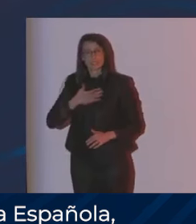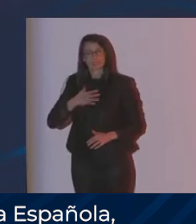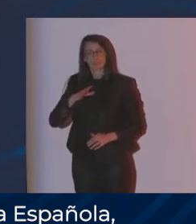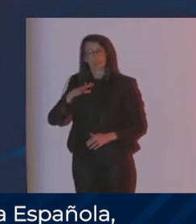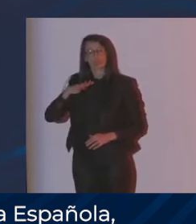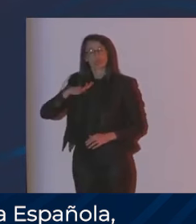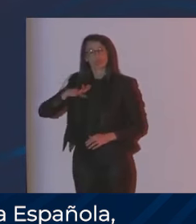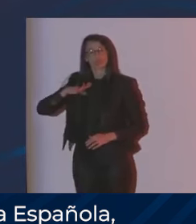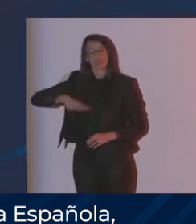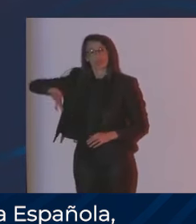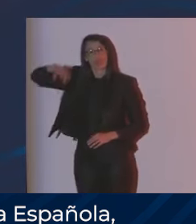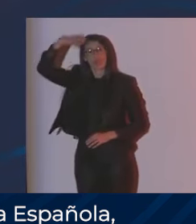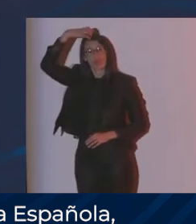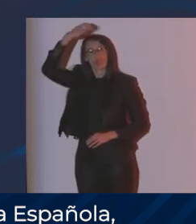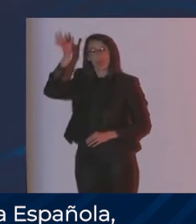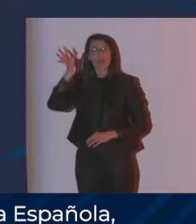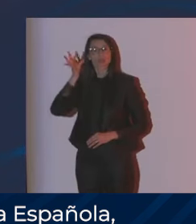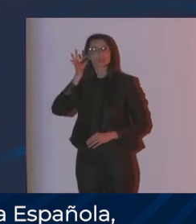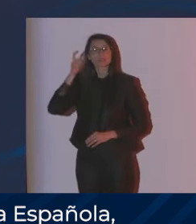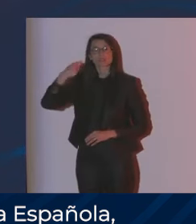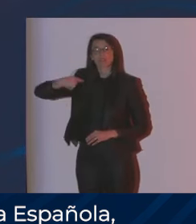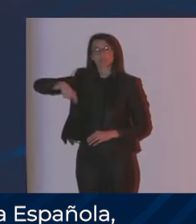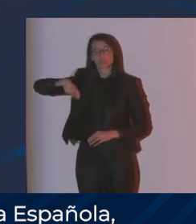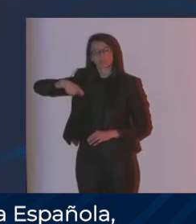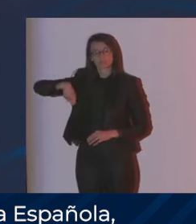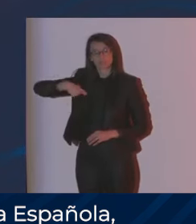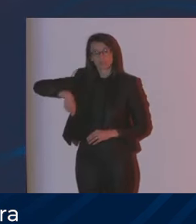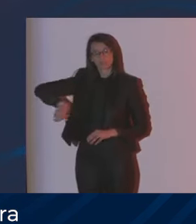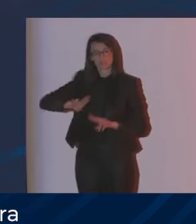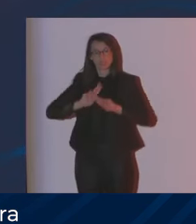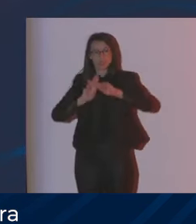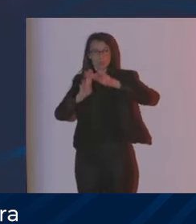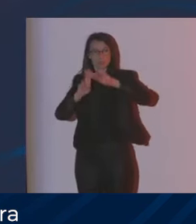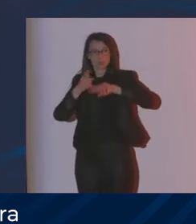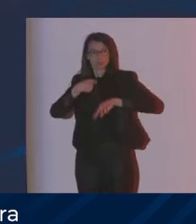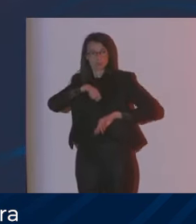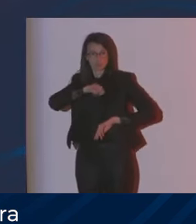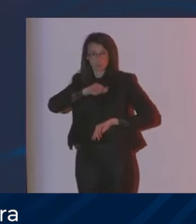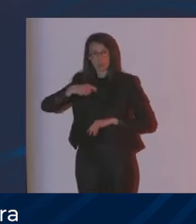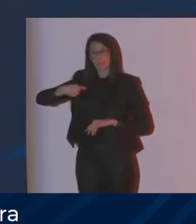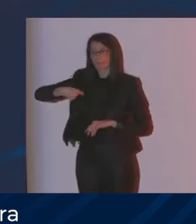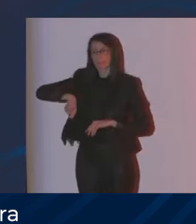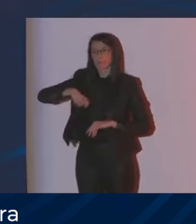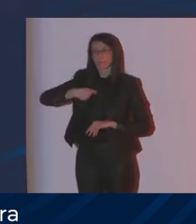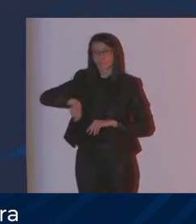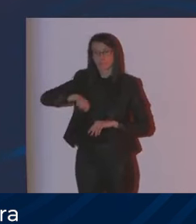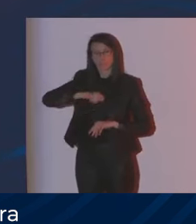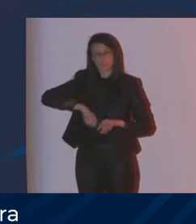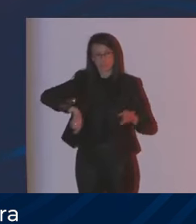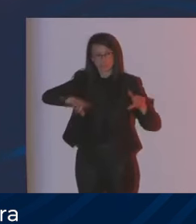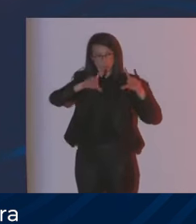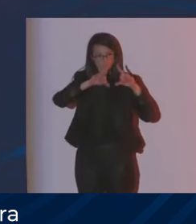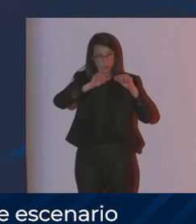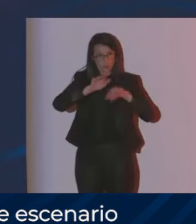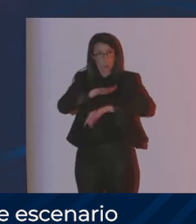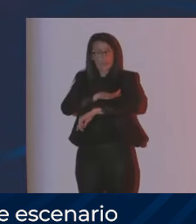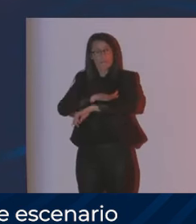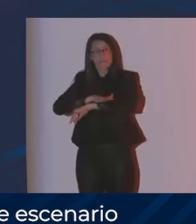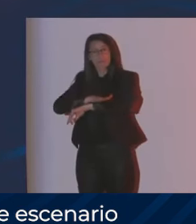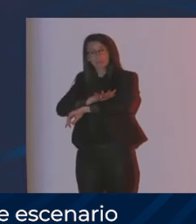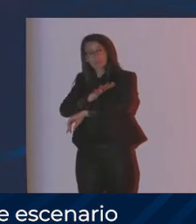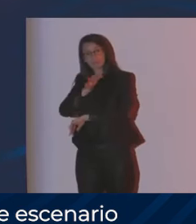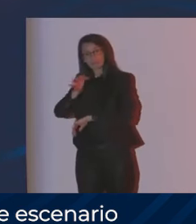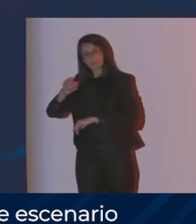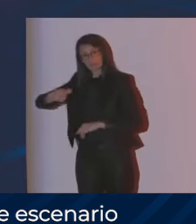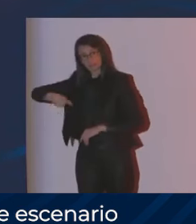La reina, a la presidenta de Cruz Roja Española, al presidente del Principado de Asturias, a la ministra y al